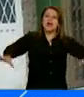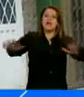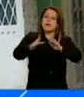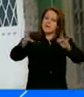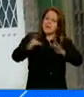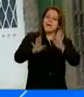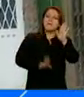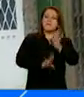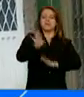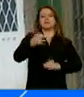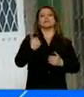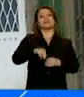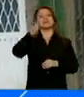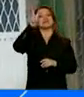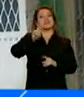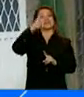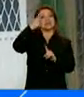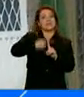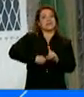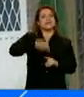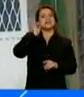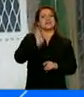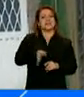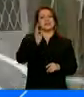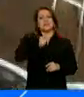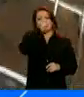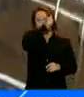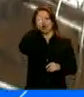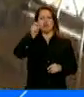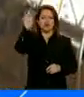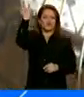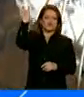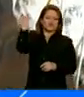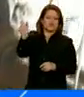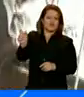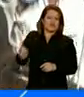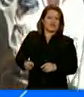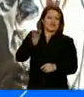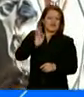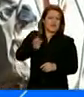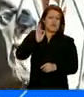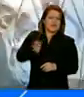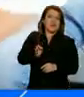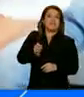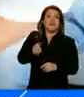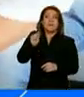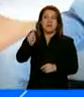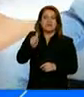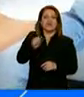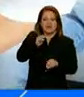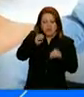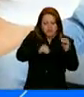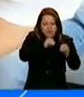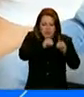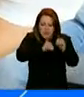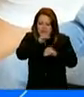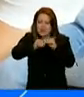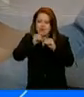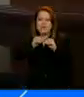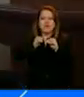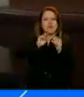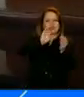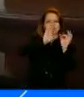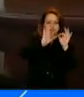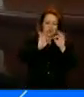hace 7 meses, todos los domingos llegan a esta casa en el sur de Bogotá para elaborar los encargos que les hacen